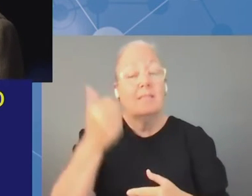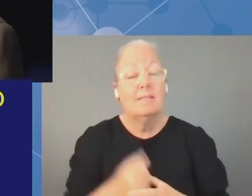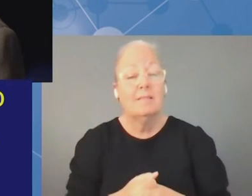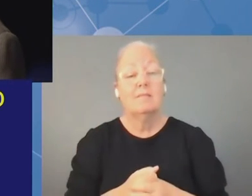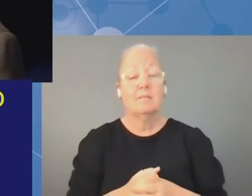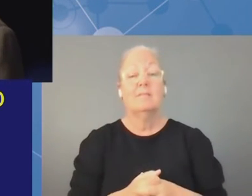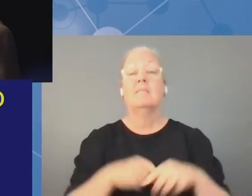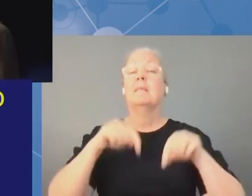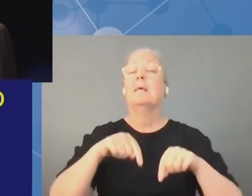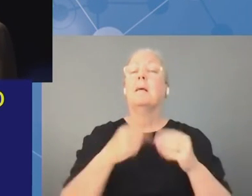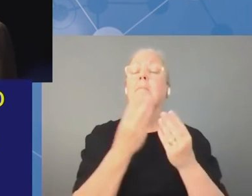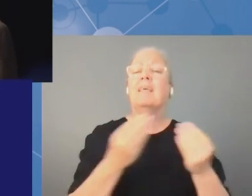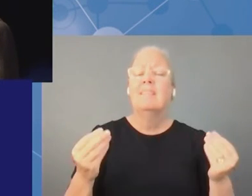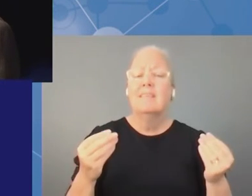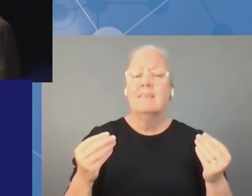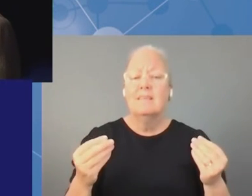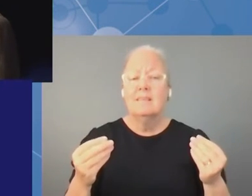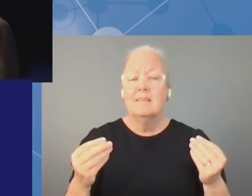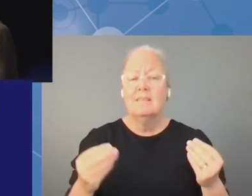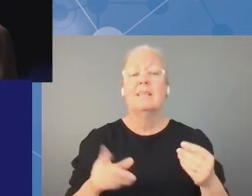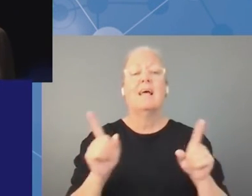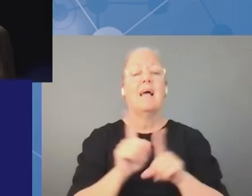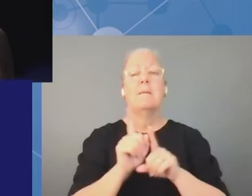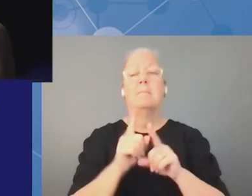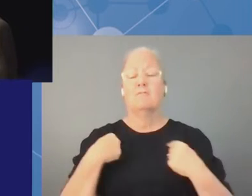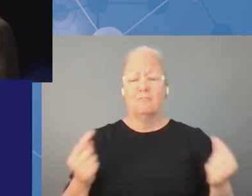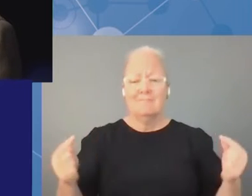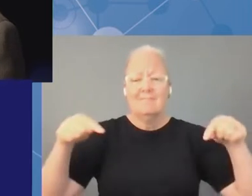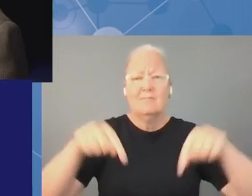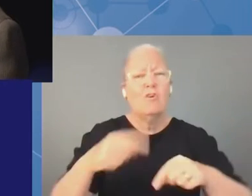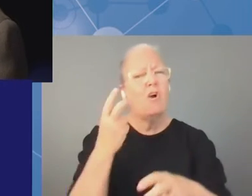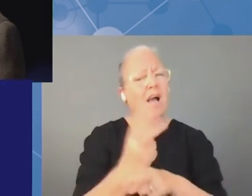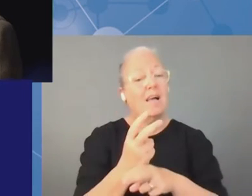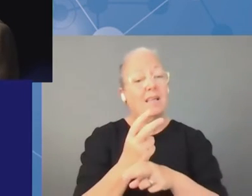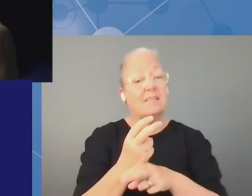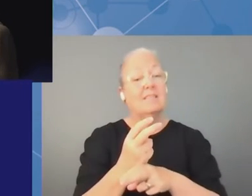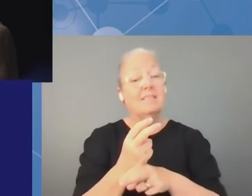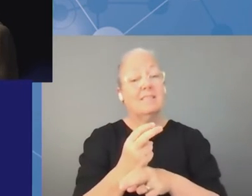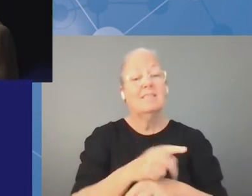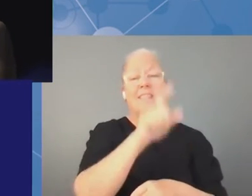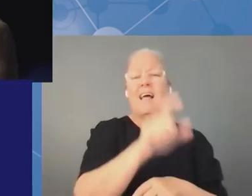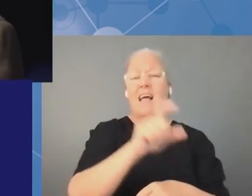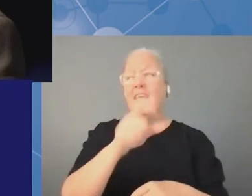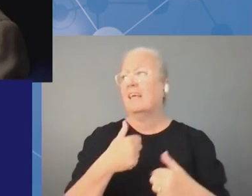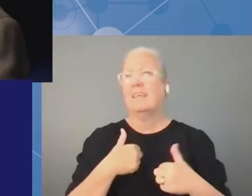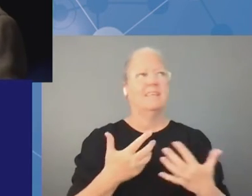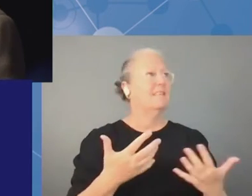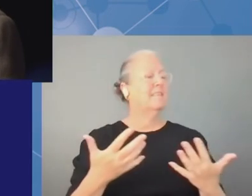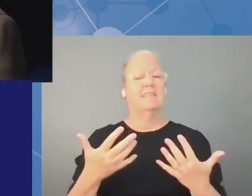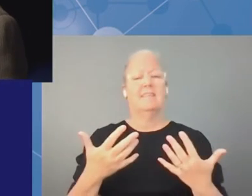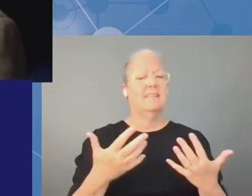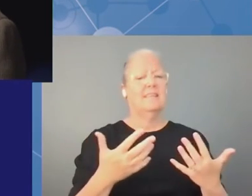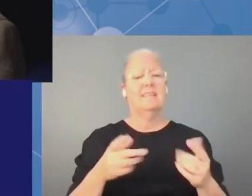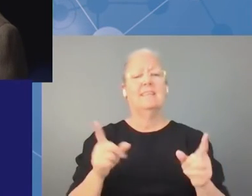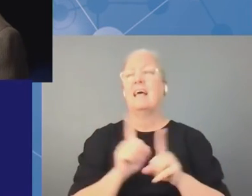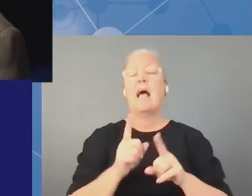de esta cumbre híbrida que se realiza en este formato por primera vez. Pienso que en